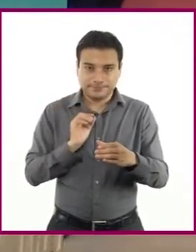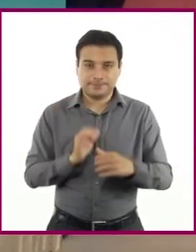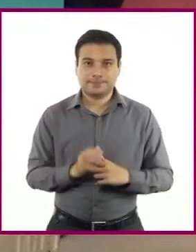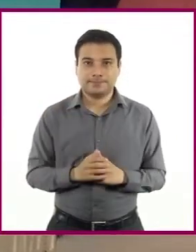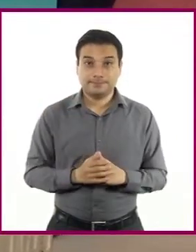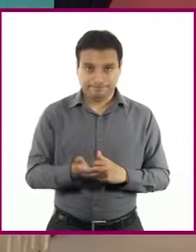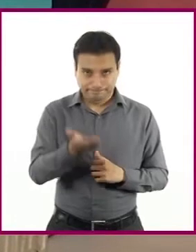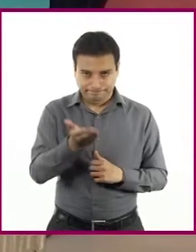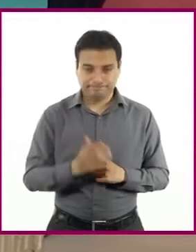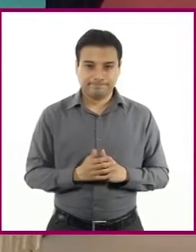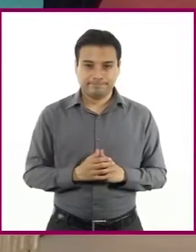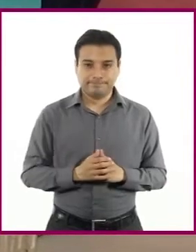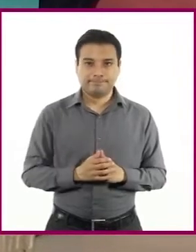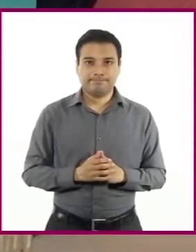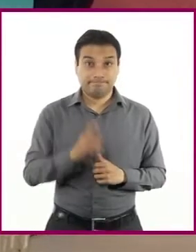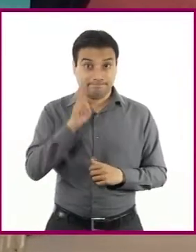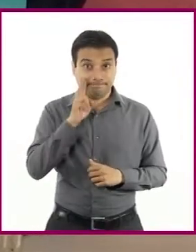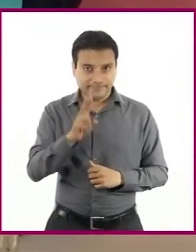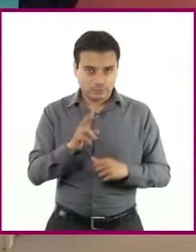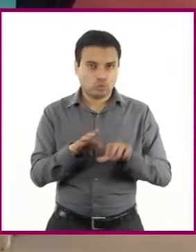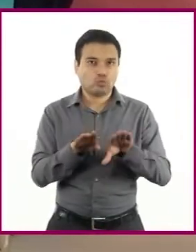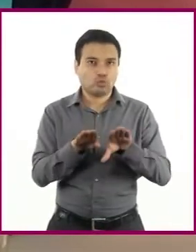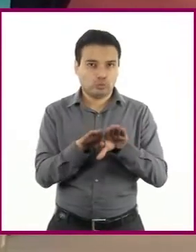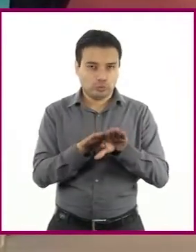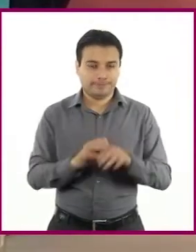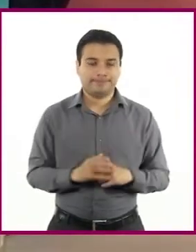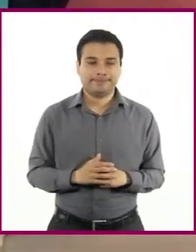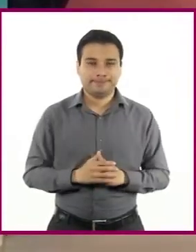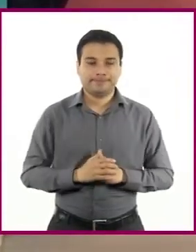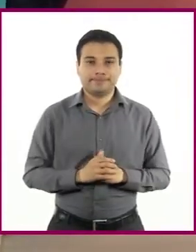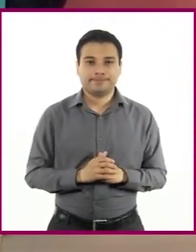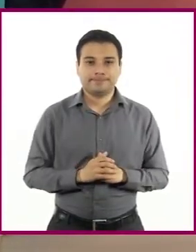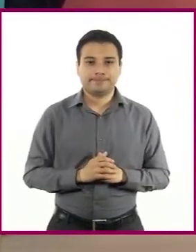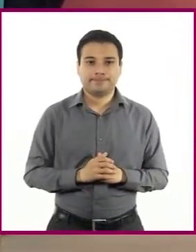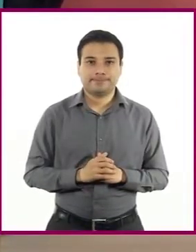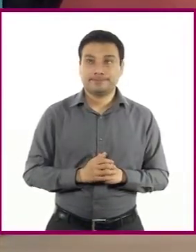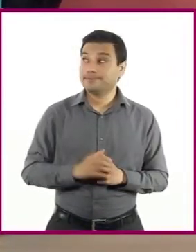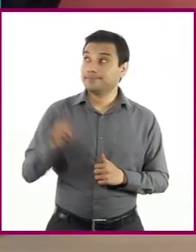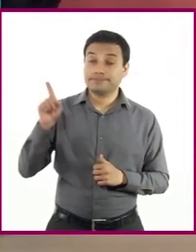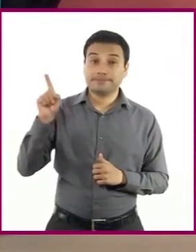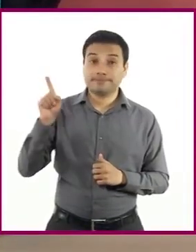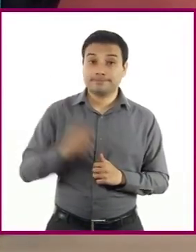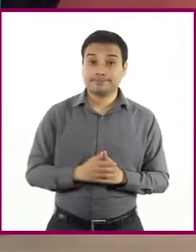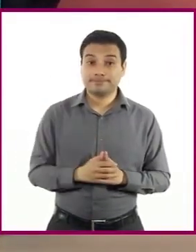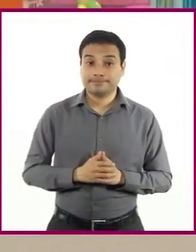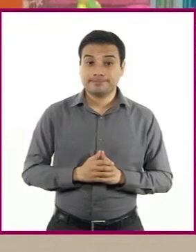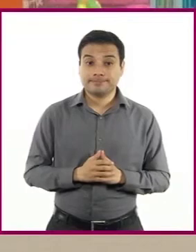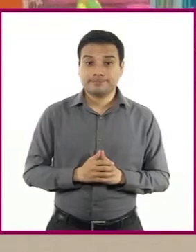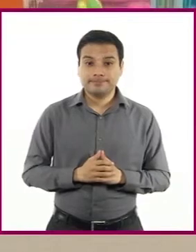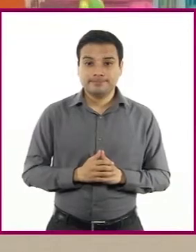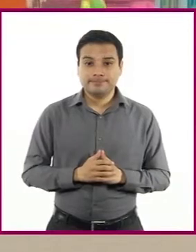favor. Observen las características de la granalla de zinc. Es un metal.